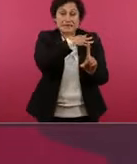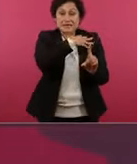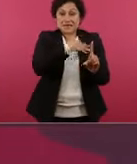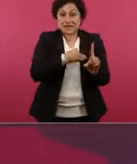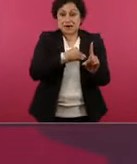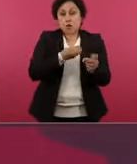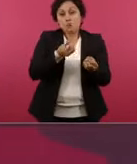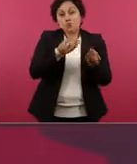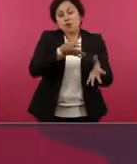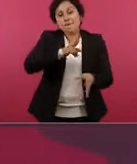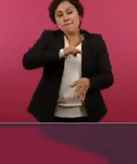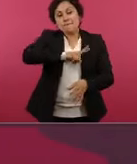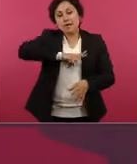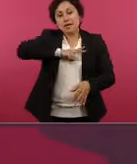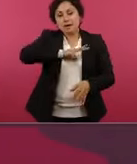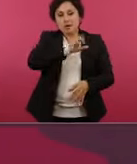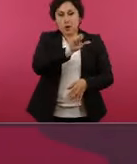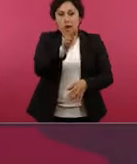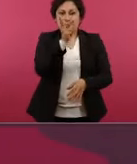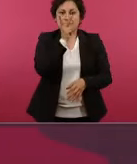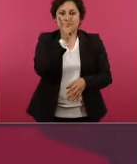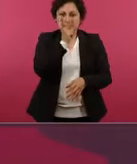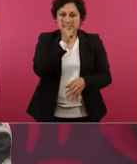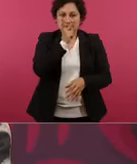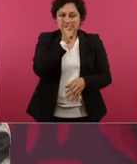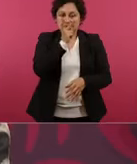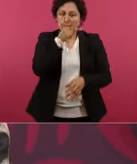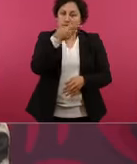Y el pobre padre,